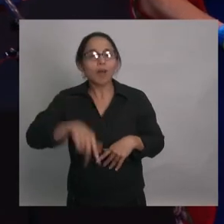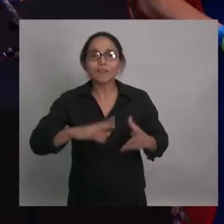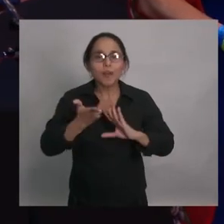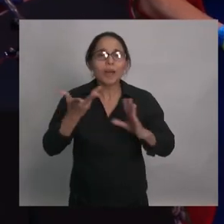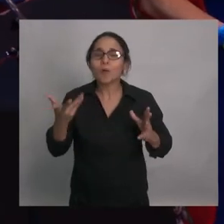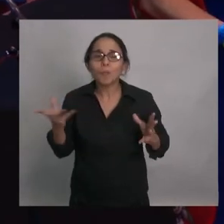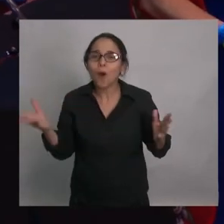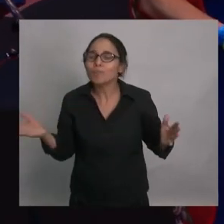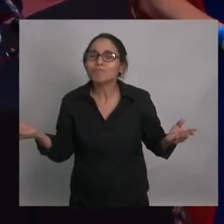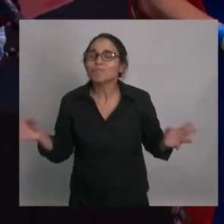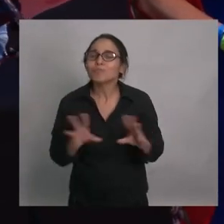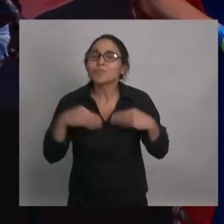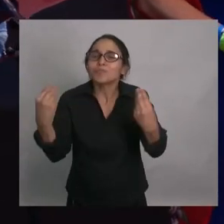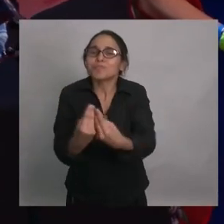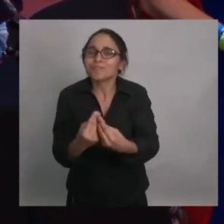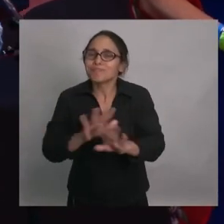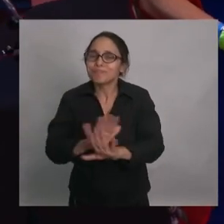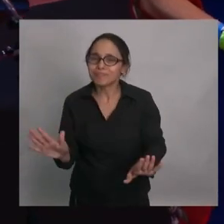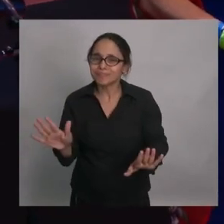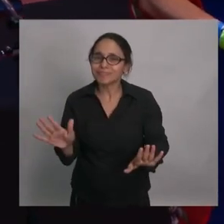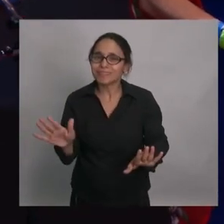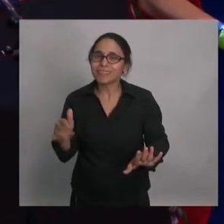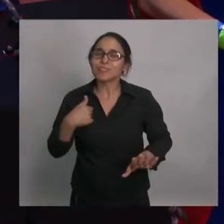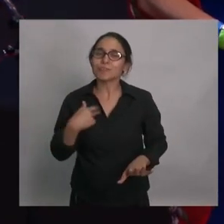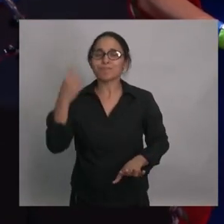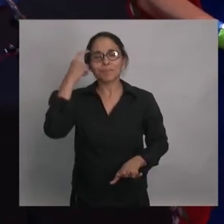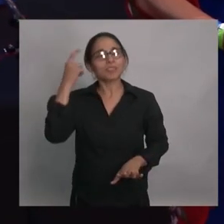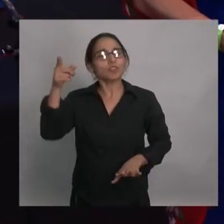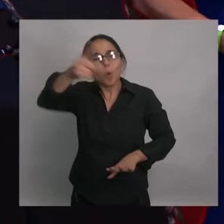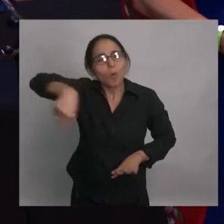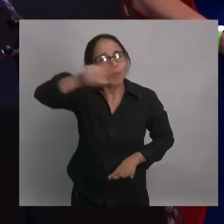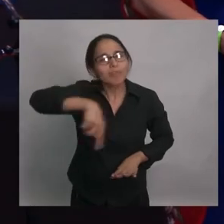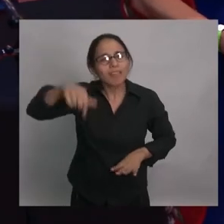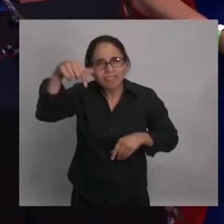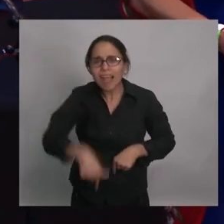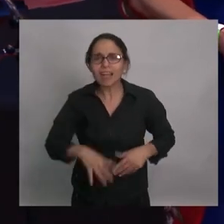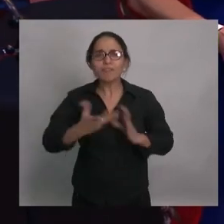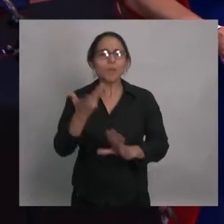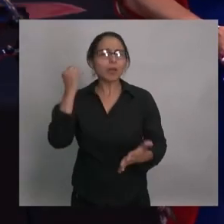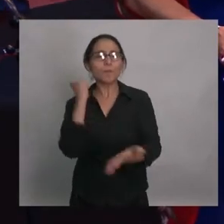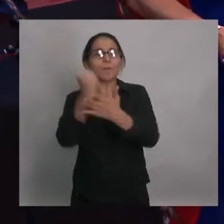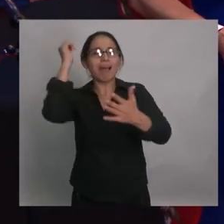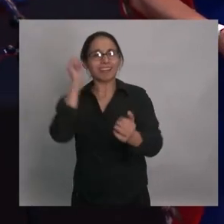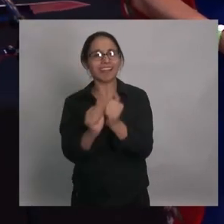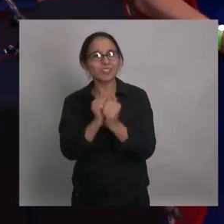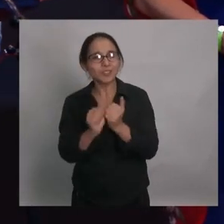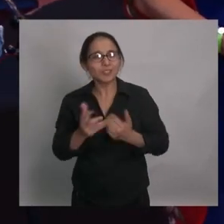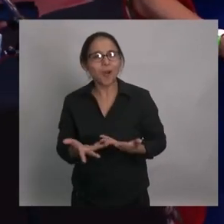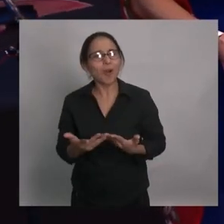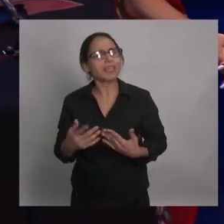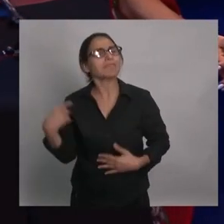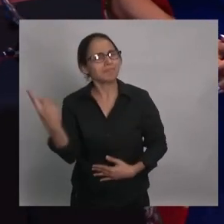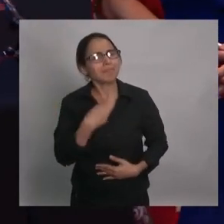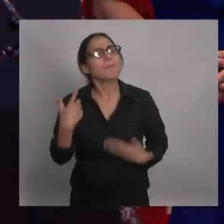yo creo que ustedes aquí realmente creo que han hecho historia que sí podemos muchas